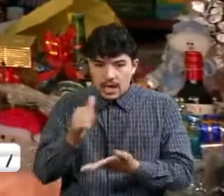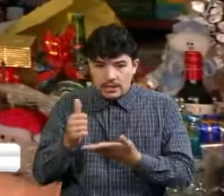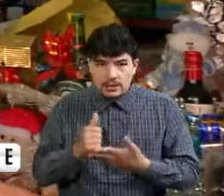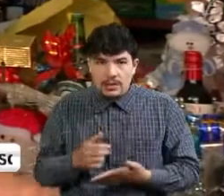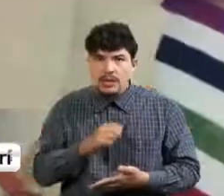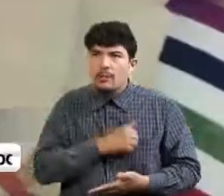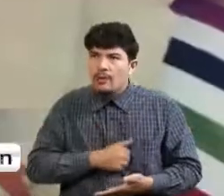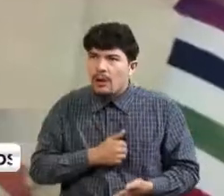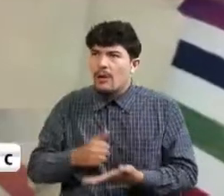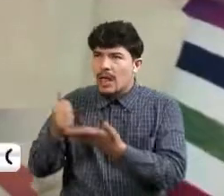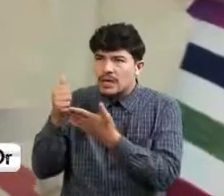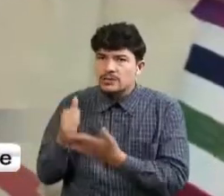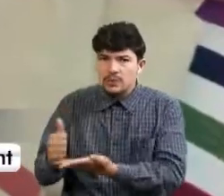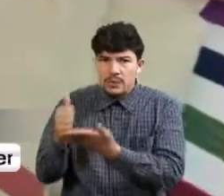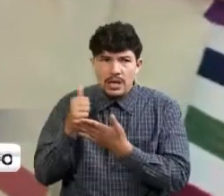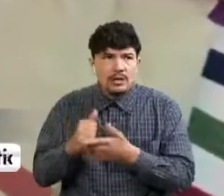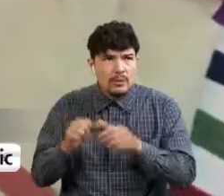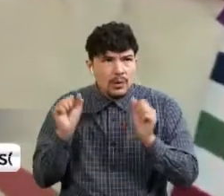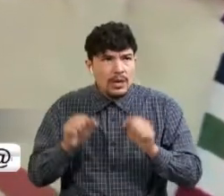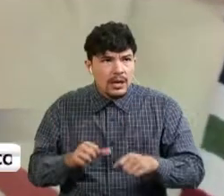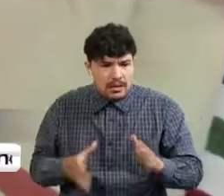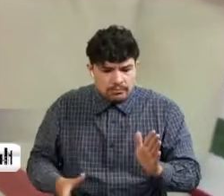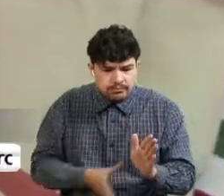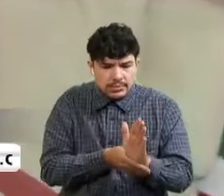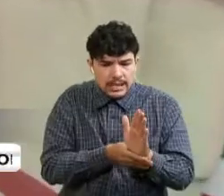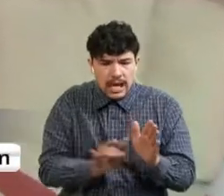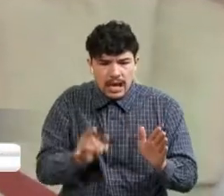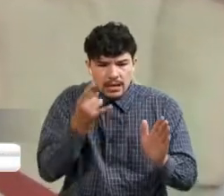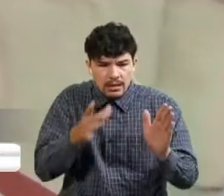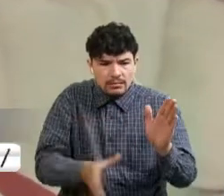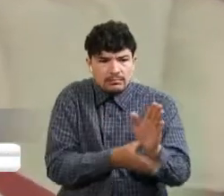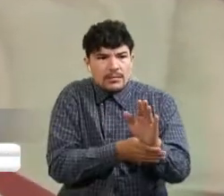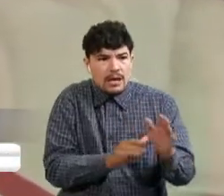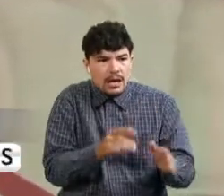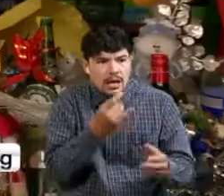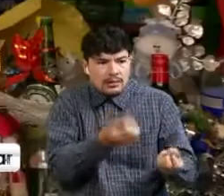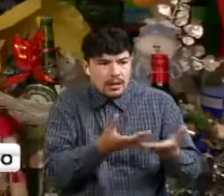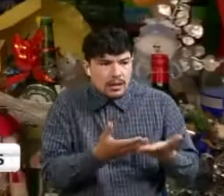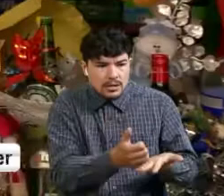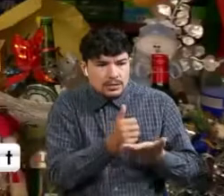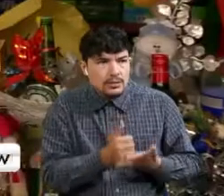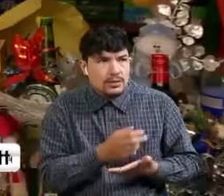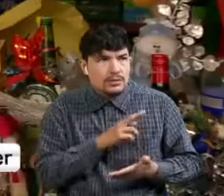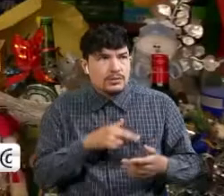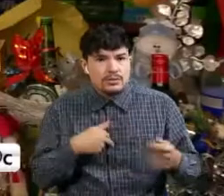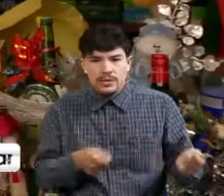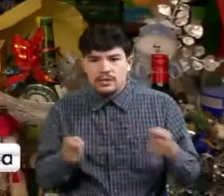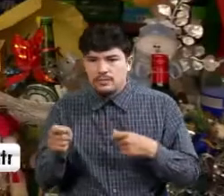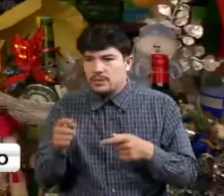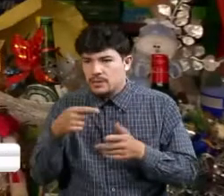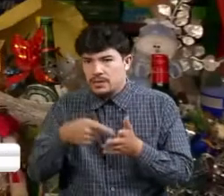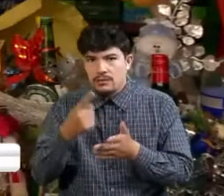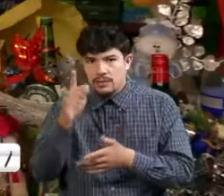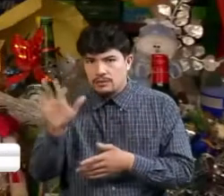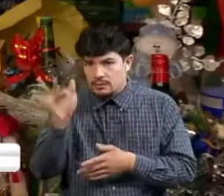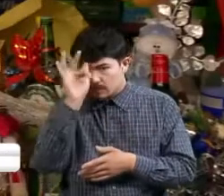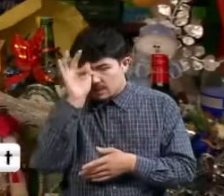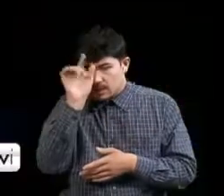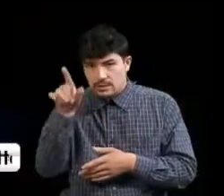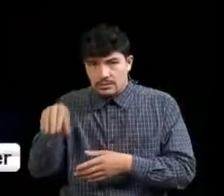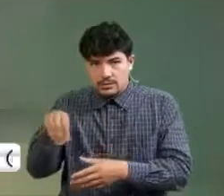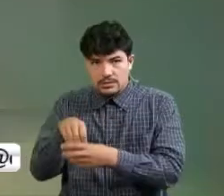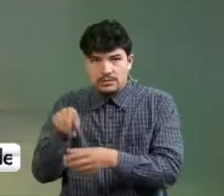gritamos que por favor para para trancar la hemorragia nos permitieran algo nosotros como pudimos llamar la clínica comuneros donde ella quedó